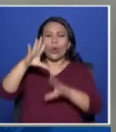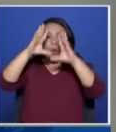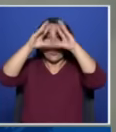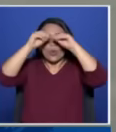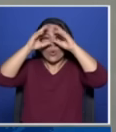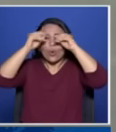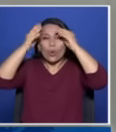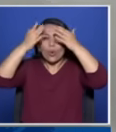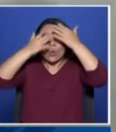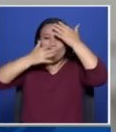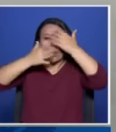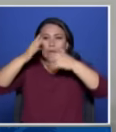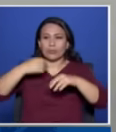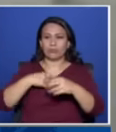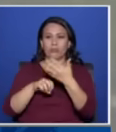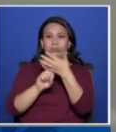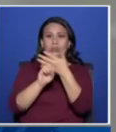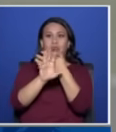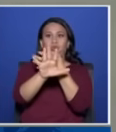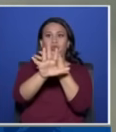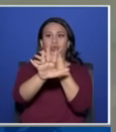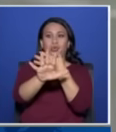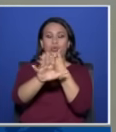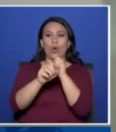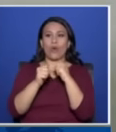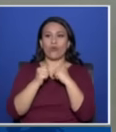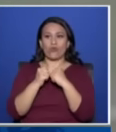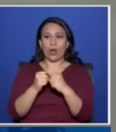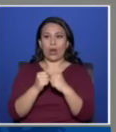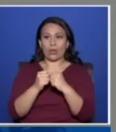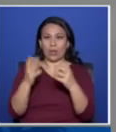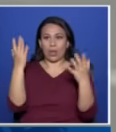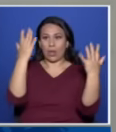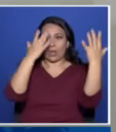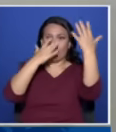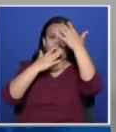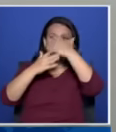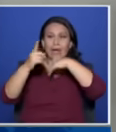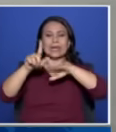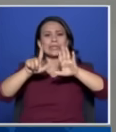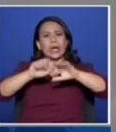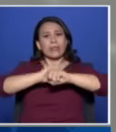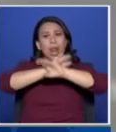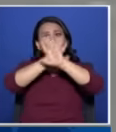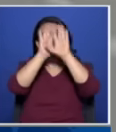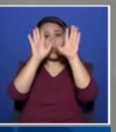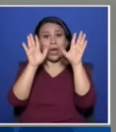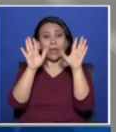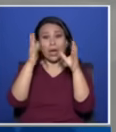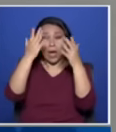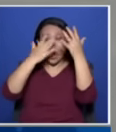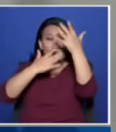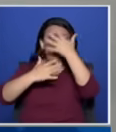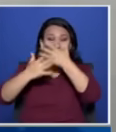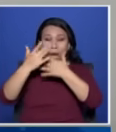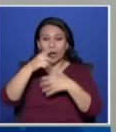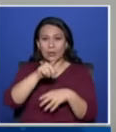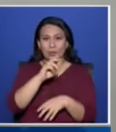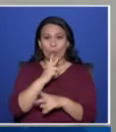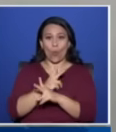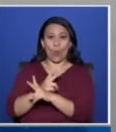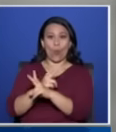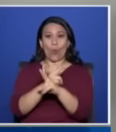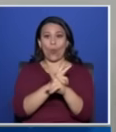Los vehículos tuvieron que encender las luces pese a que circulaban pasadas las 7 de la mañana. Así que tenga muchísima